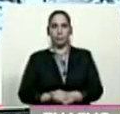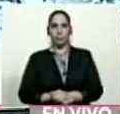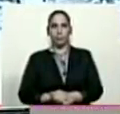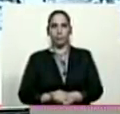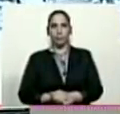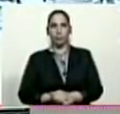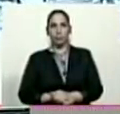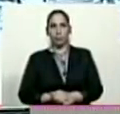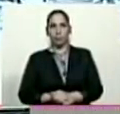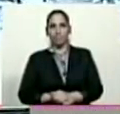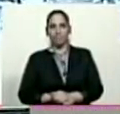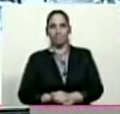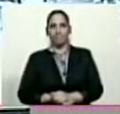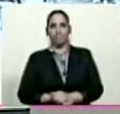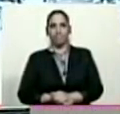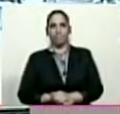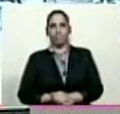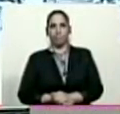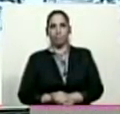diversos signos,